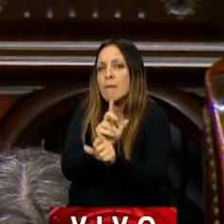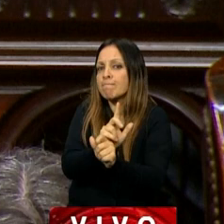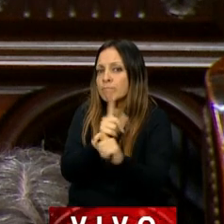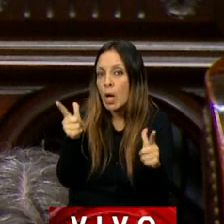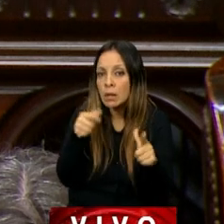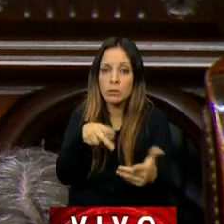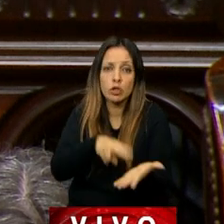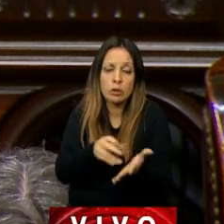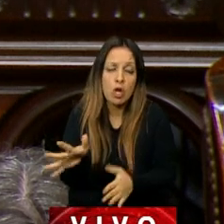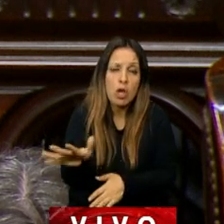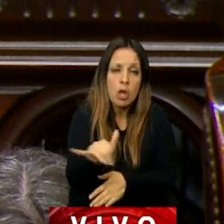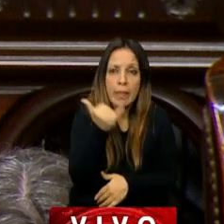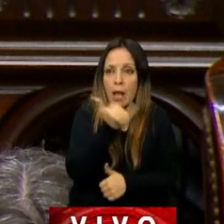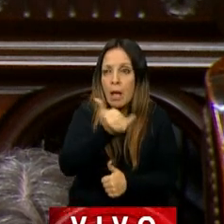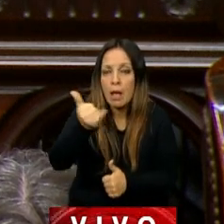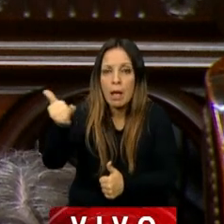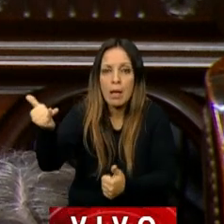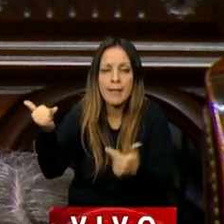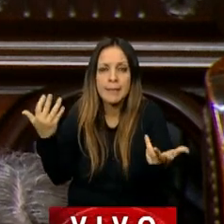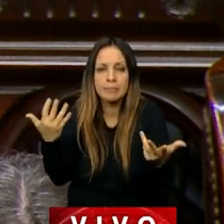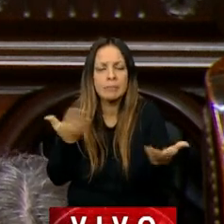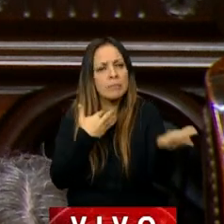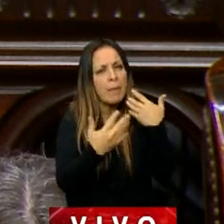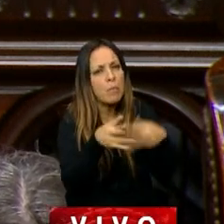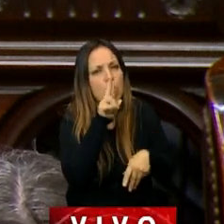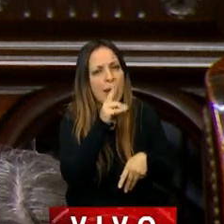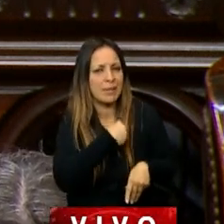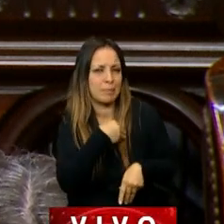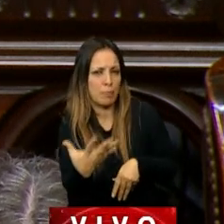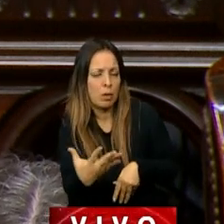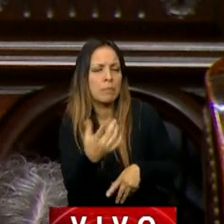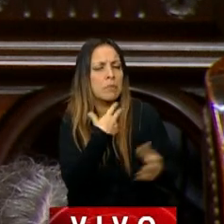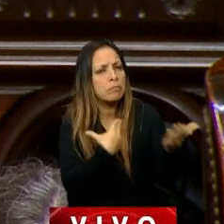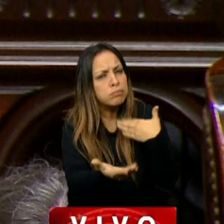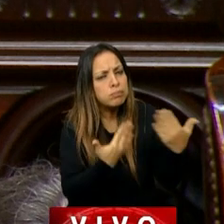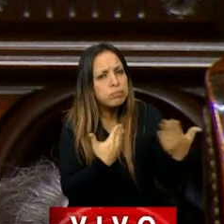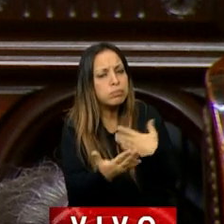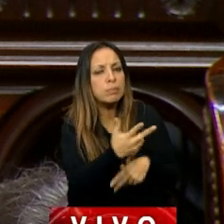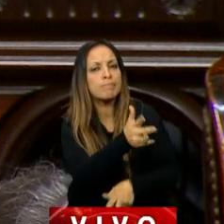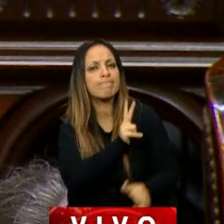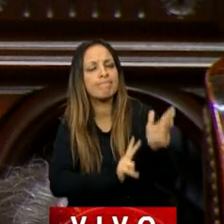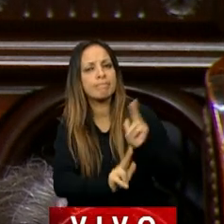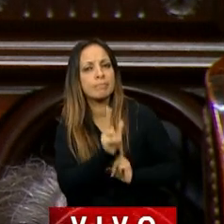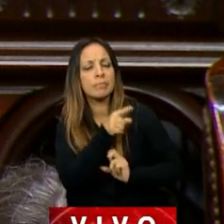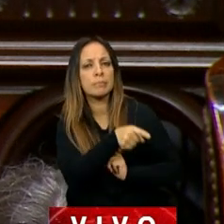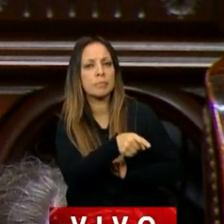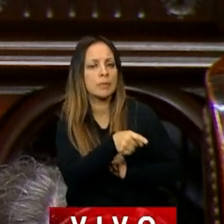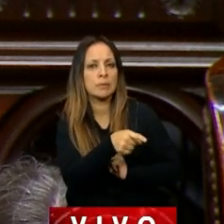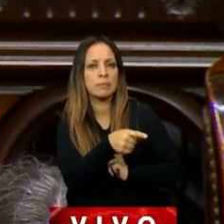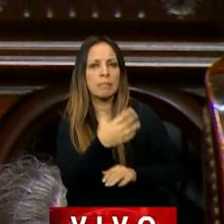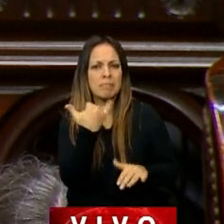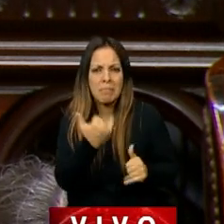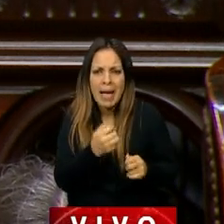en nuestro país. Y cuando hablamos con mujeres del conurbano nos cuentan que cada vez se ve